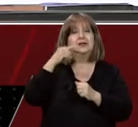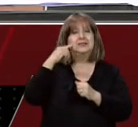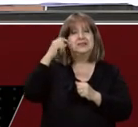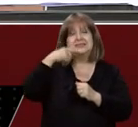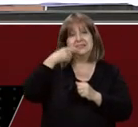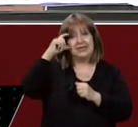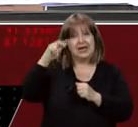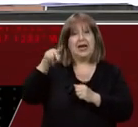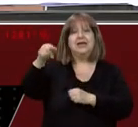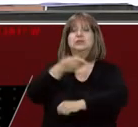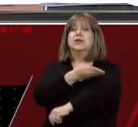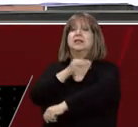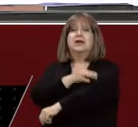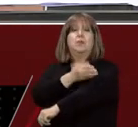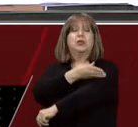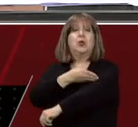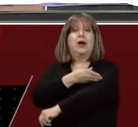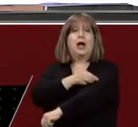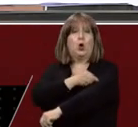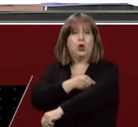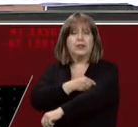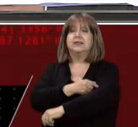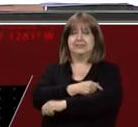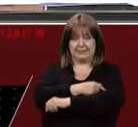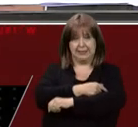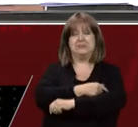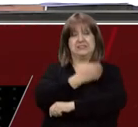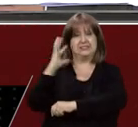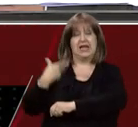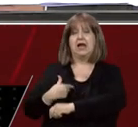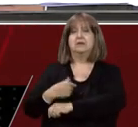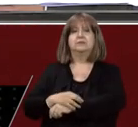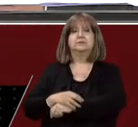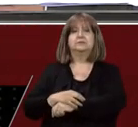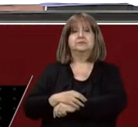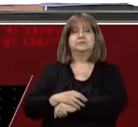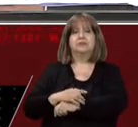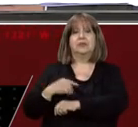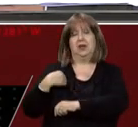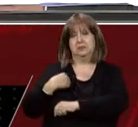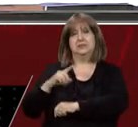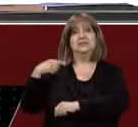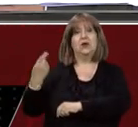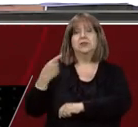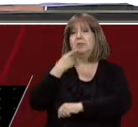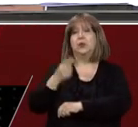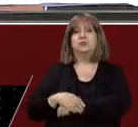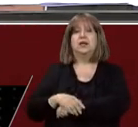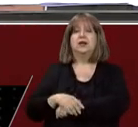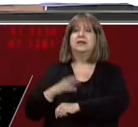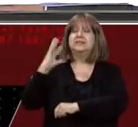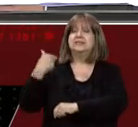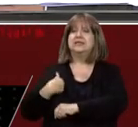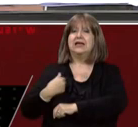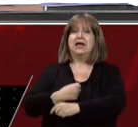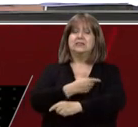tiene puesto es de manga corta? Usted me dice, sí. Bien, termina el cuestionamiento mío, el de la defensa, termina. Segunda pregunta. Gisela,